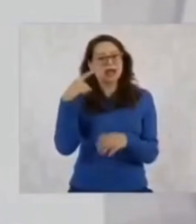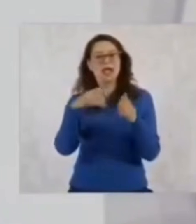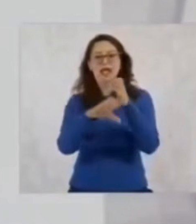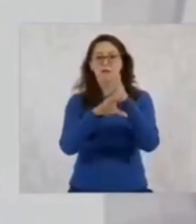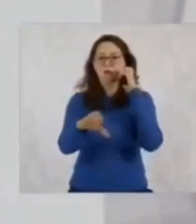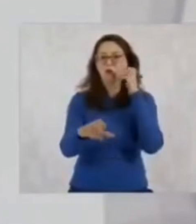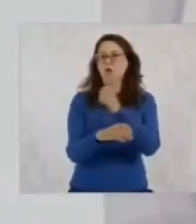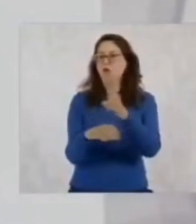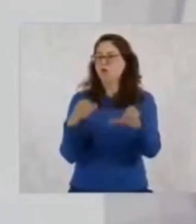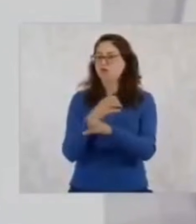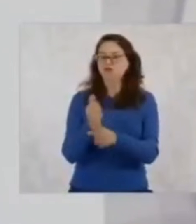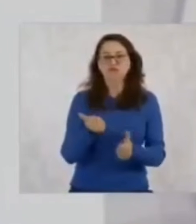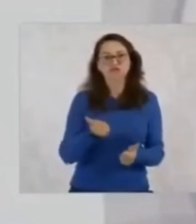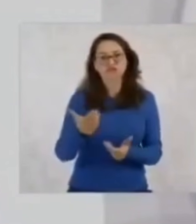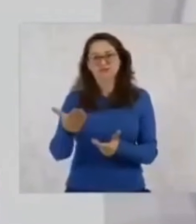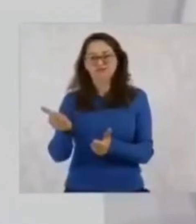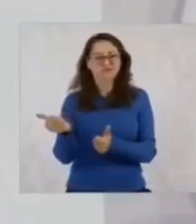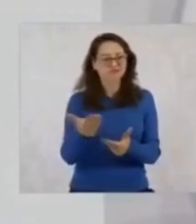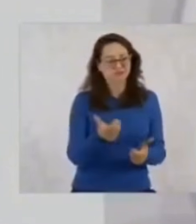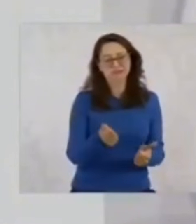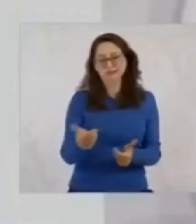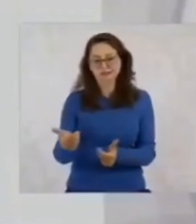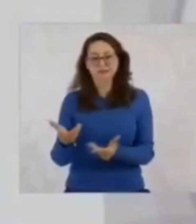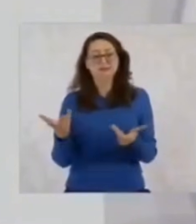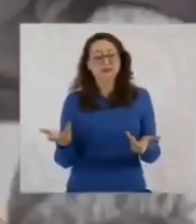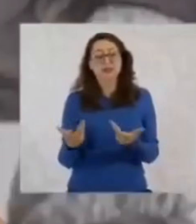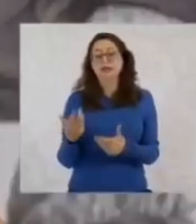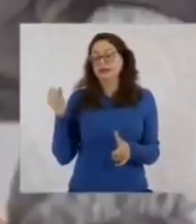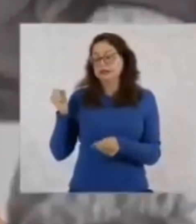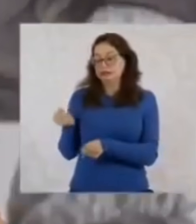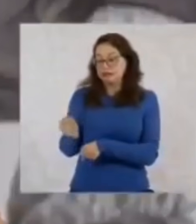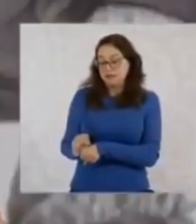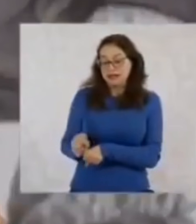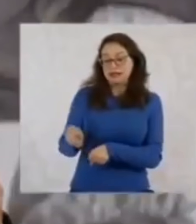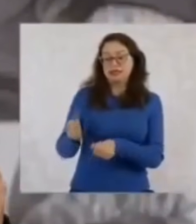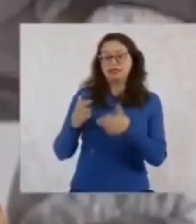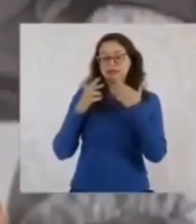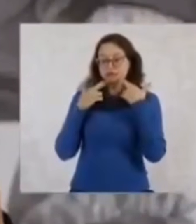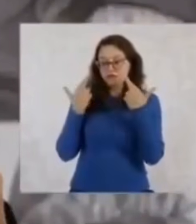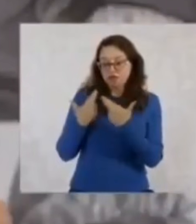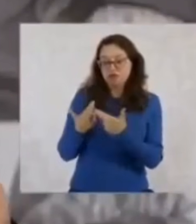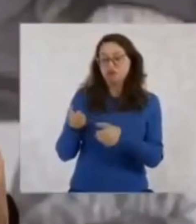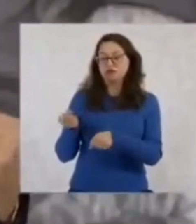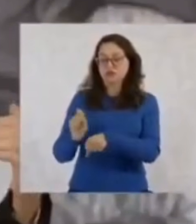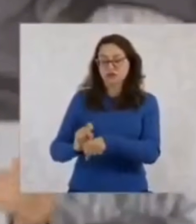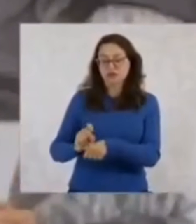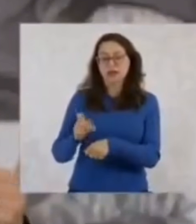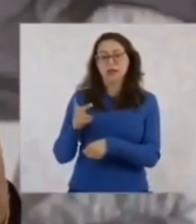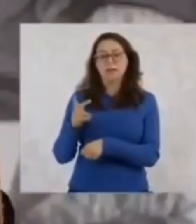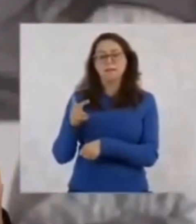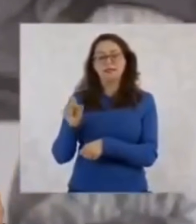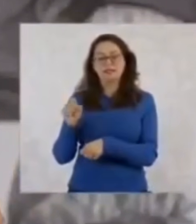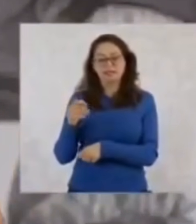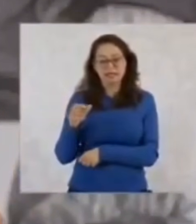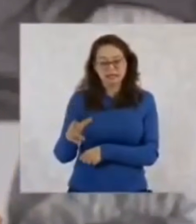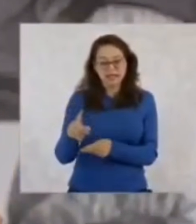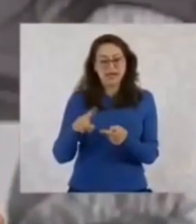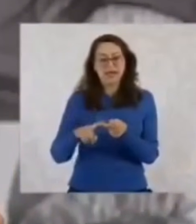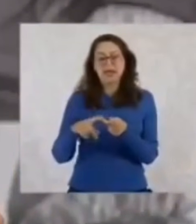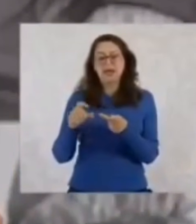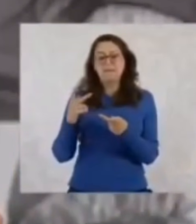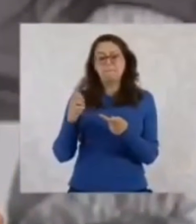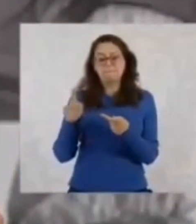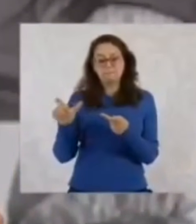voy a tener una reunión con todos los gasolineros, ya la han tenido Secretaría de Energía, Pemex, Profeco,